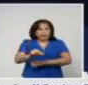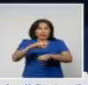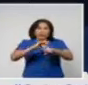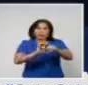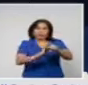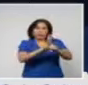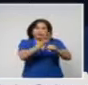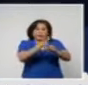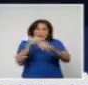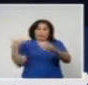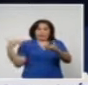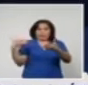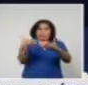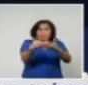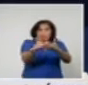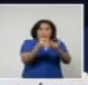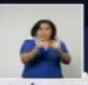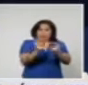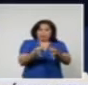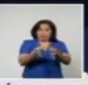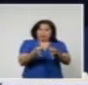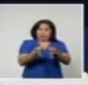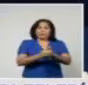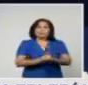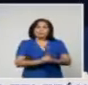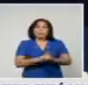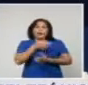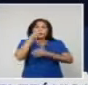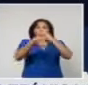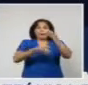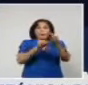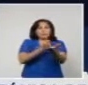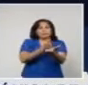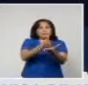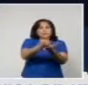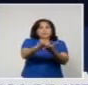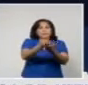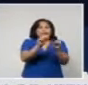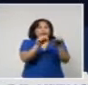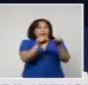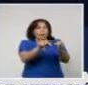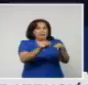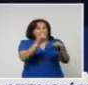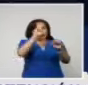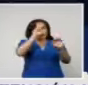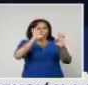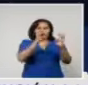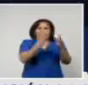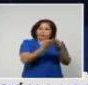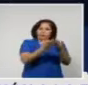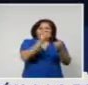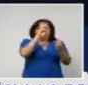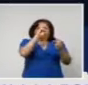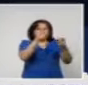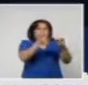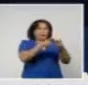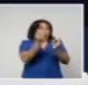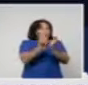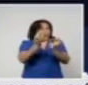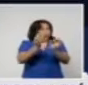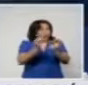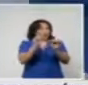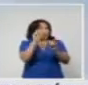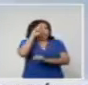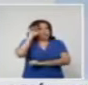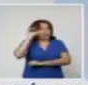Cuba con la enfermedad, dijimos que se mantienen activos. Estamos hablando de casos confirmados que están